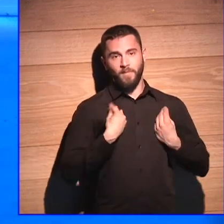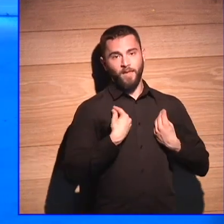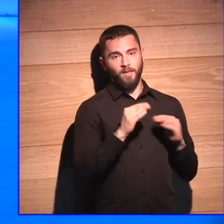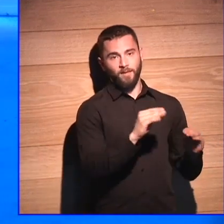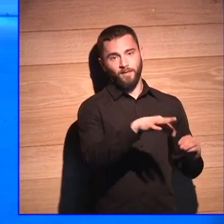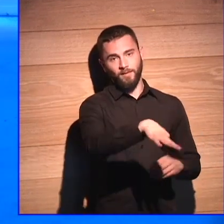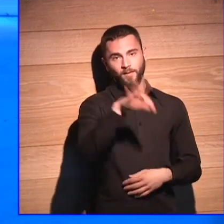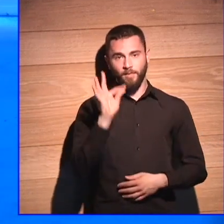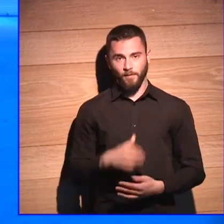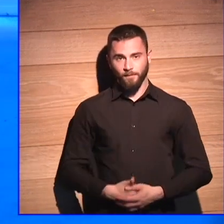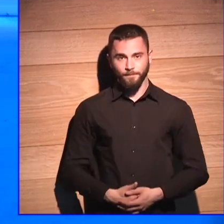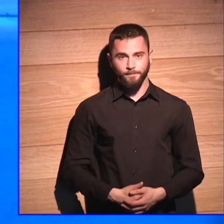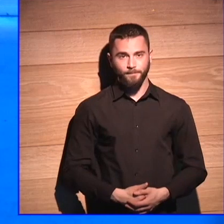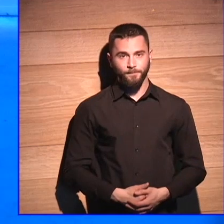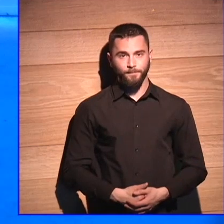digamos.